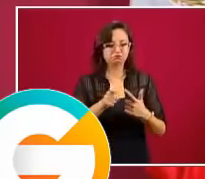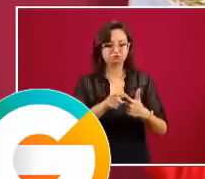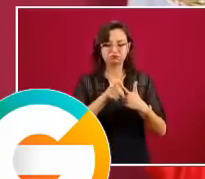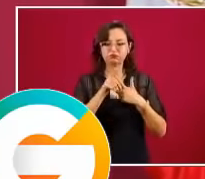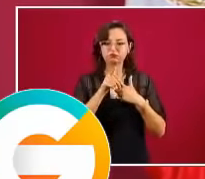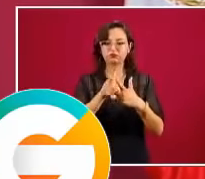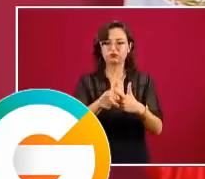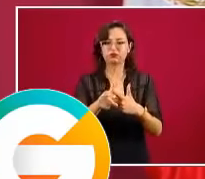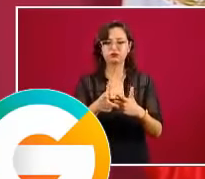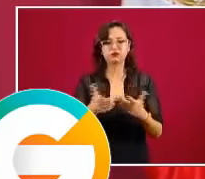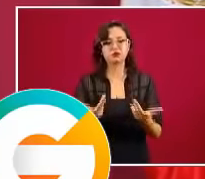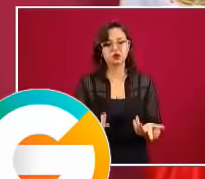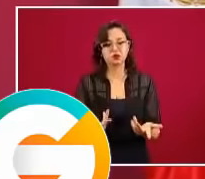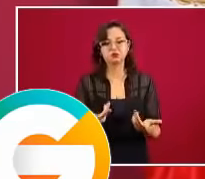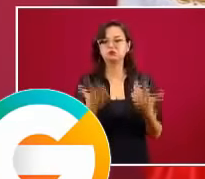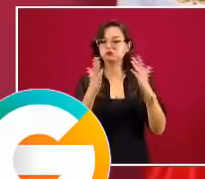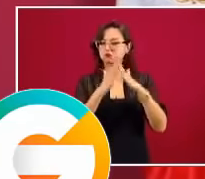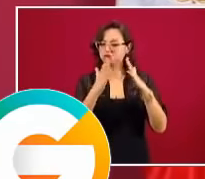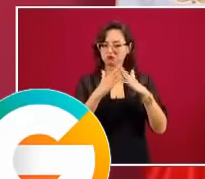a sus casas,